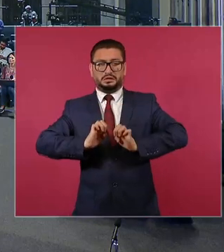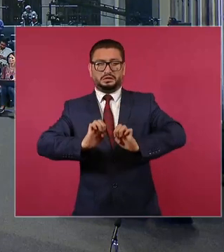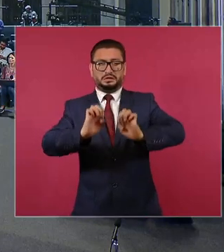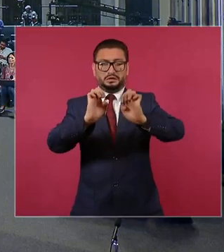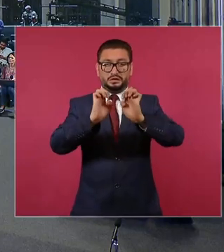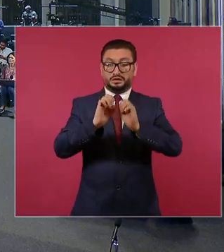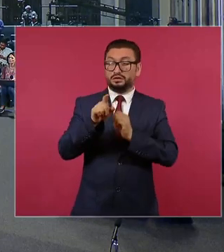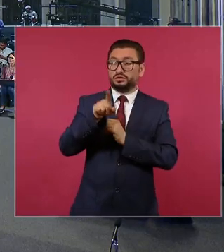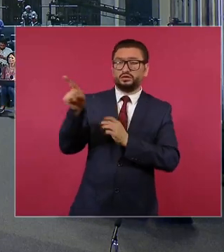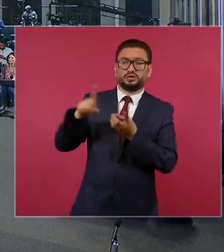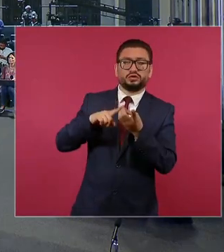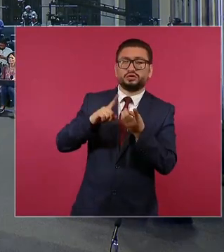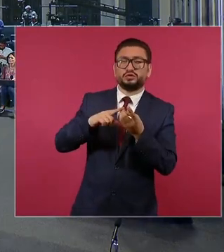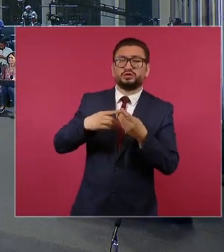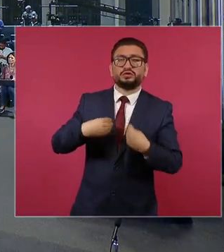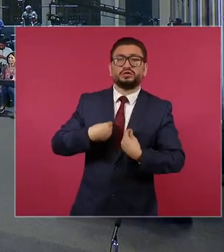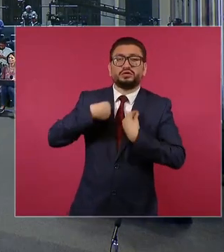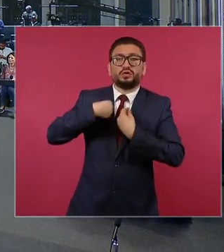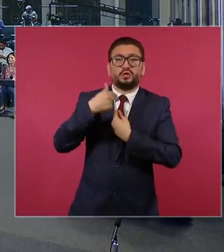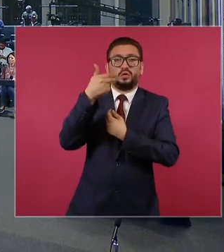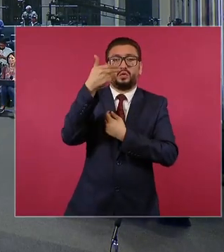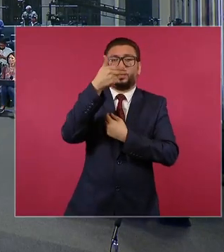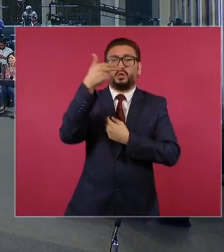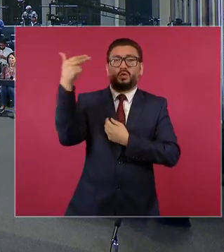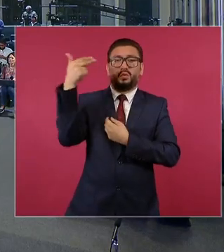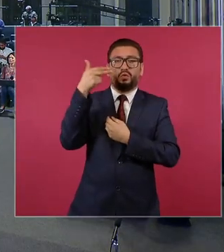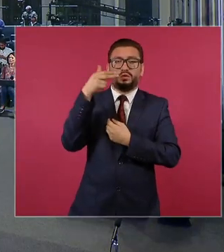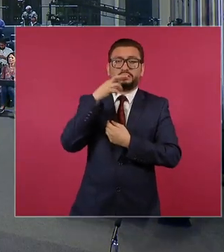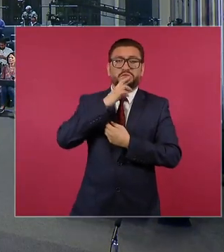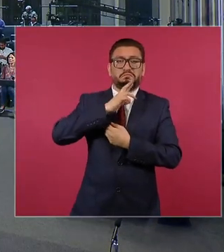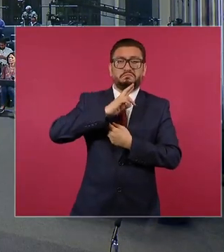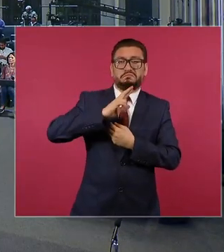viven en los mejores hoteles.